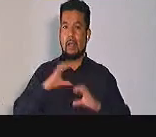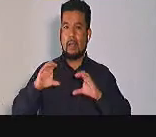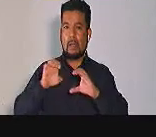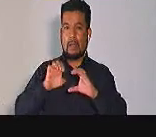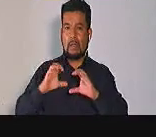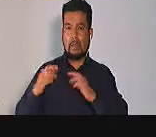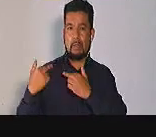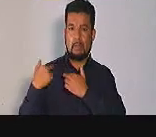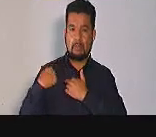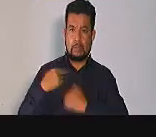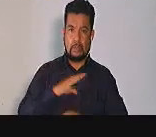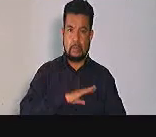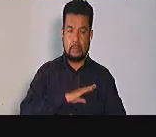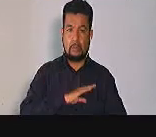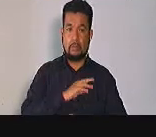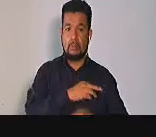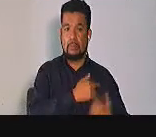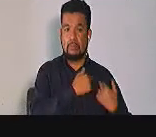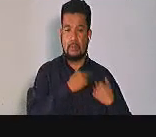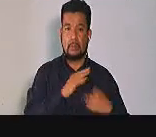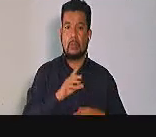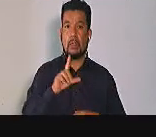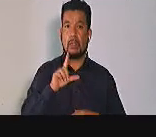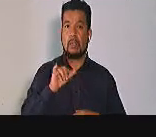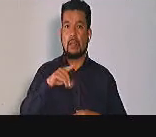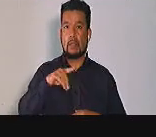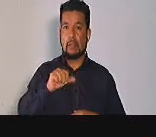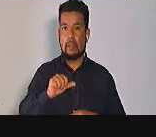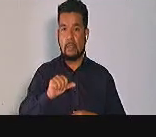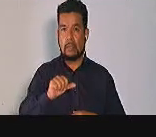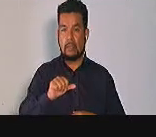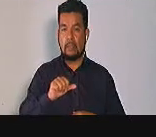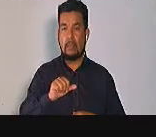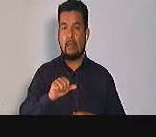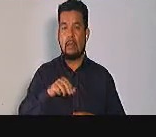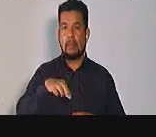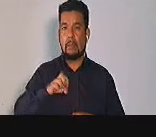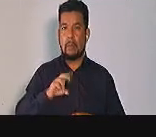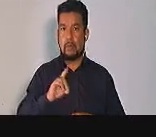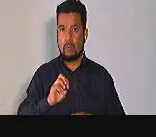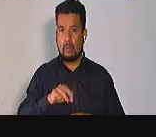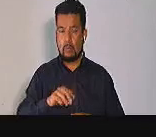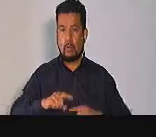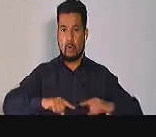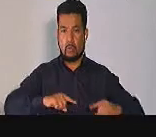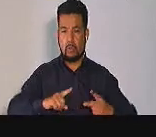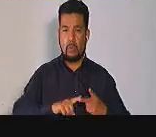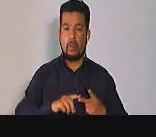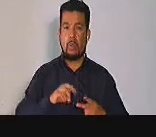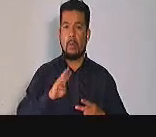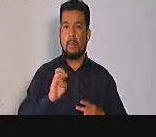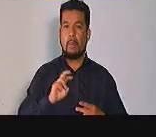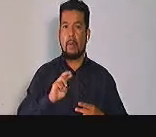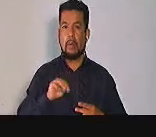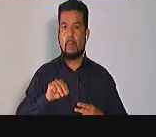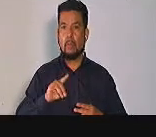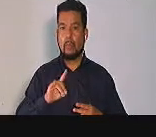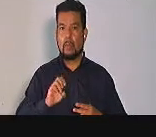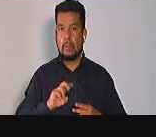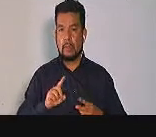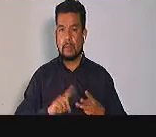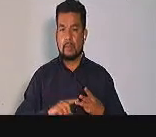Ibagué encargada. Ponente, honorable concejal Linda Esperanza Perdomo Ramírez, coordinadora. Miguel Alexander Bermúdez Lemus y Brian